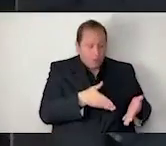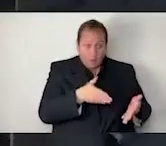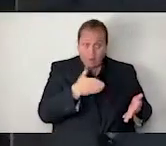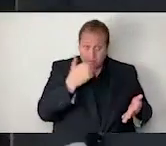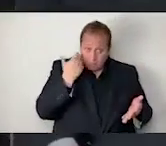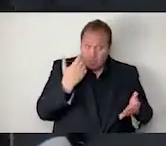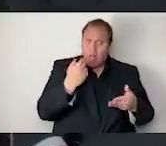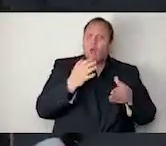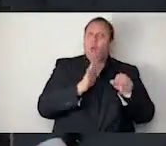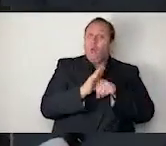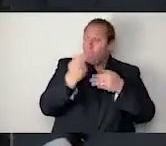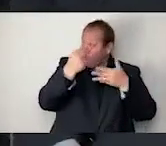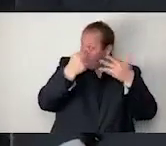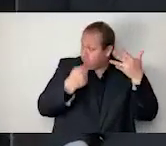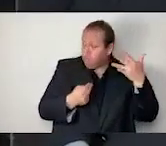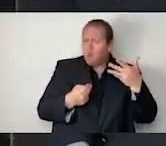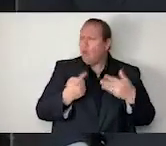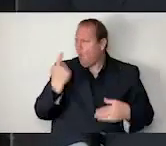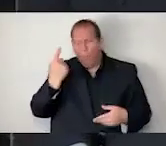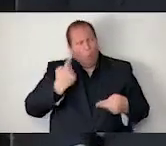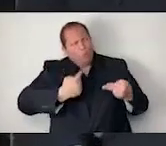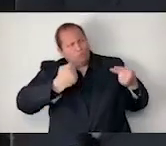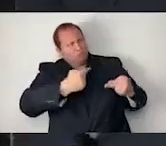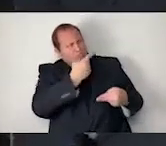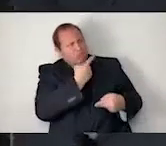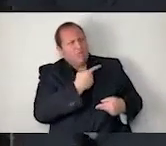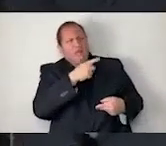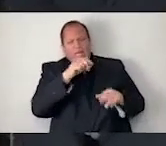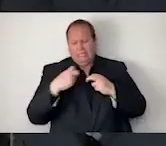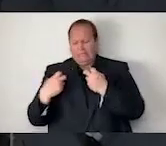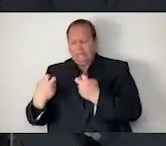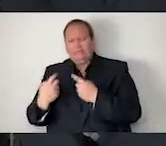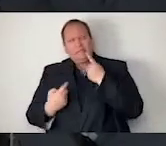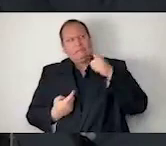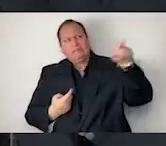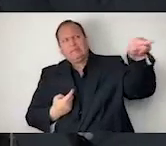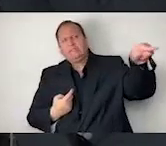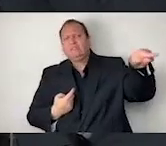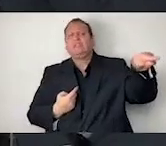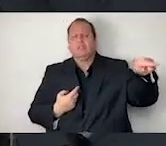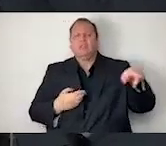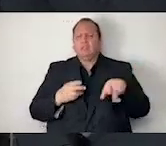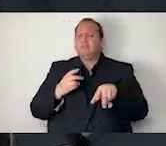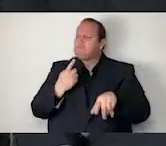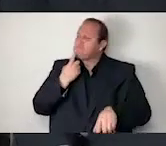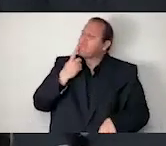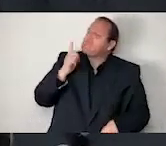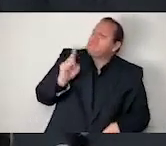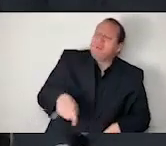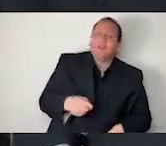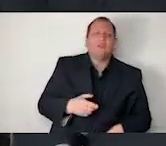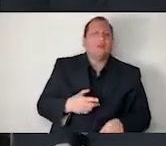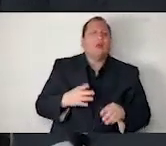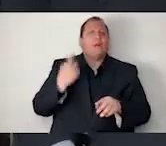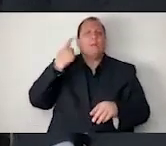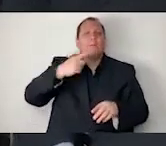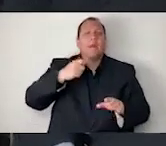empresa en la mañana en la mesa de seguridad que señalaron que los obligaba a que fueran a checar tarjeta